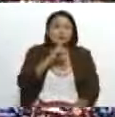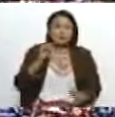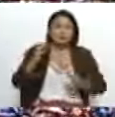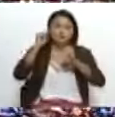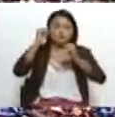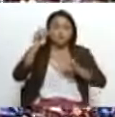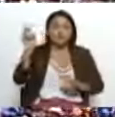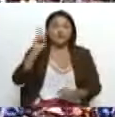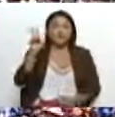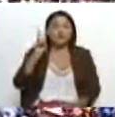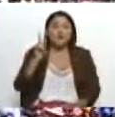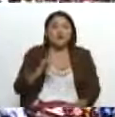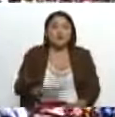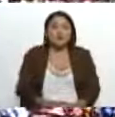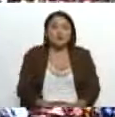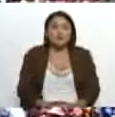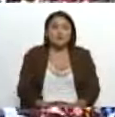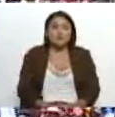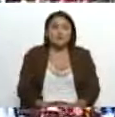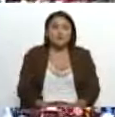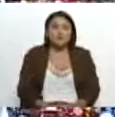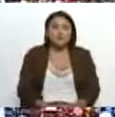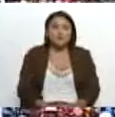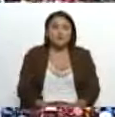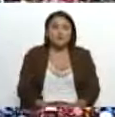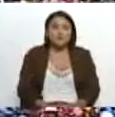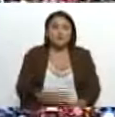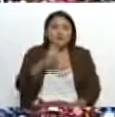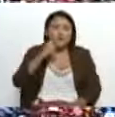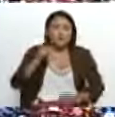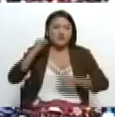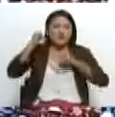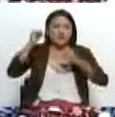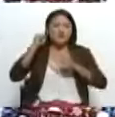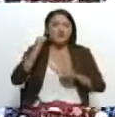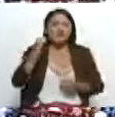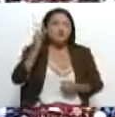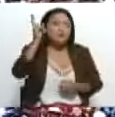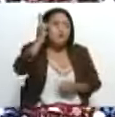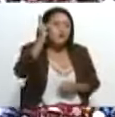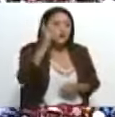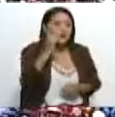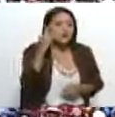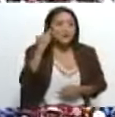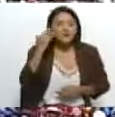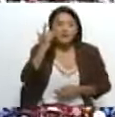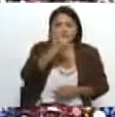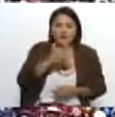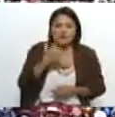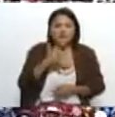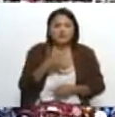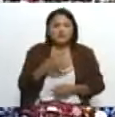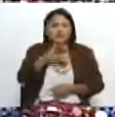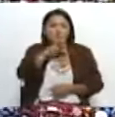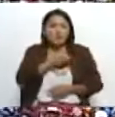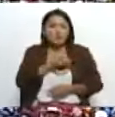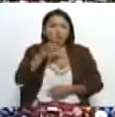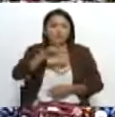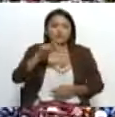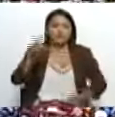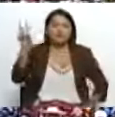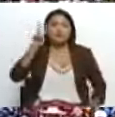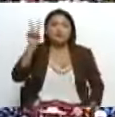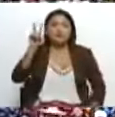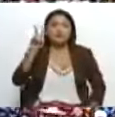viven nuestros pueblos originarios! ¡Que vive nuestro pueblo afro! ¡Y que viva la venezolanidad, los venezolanos,